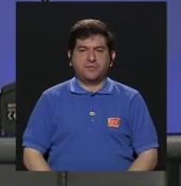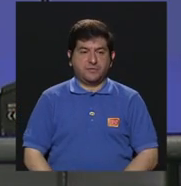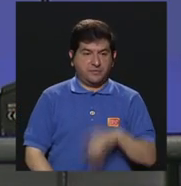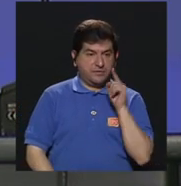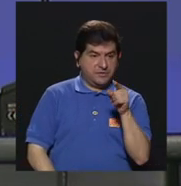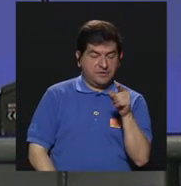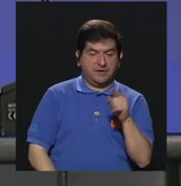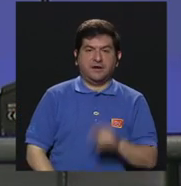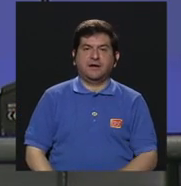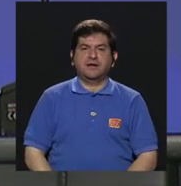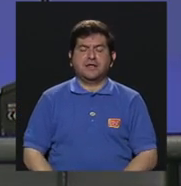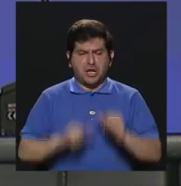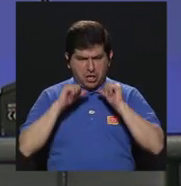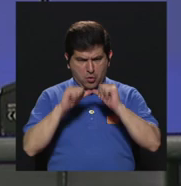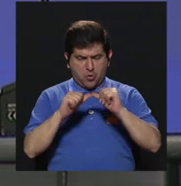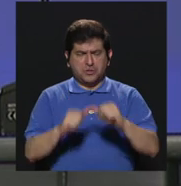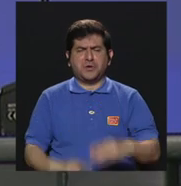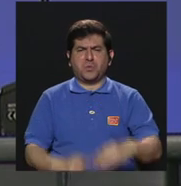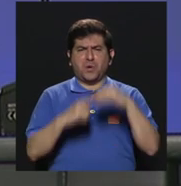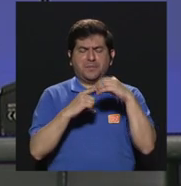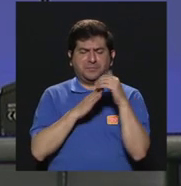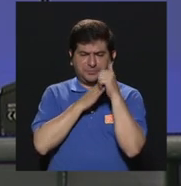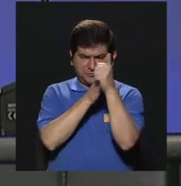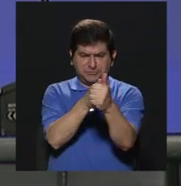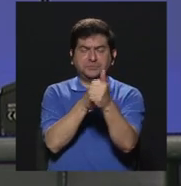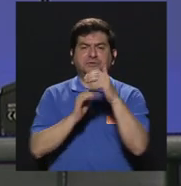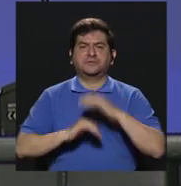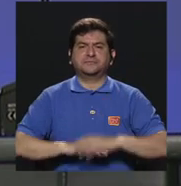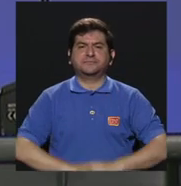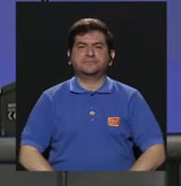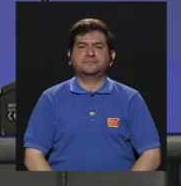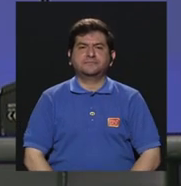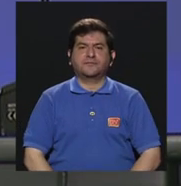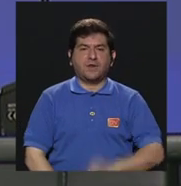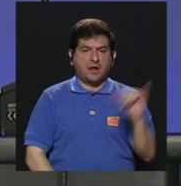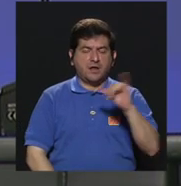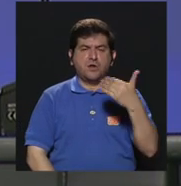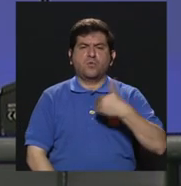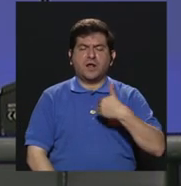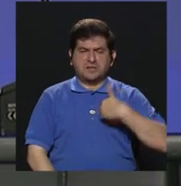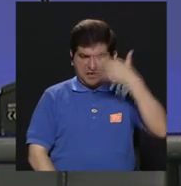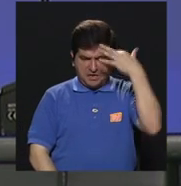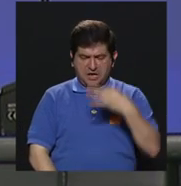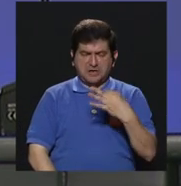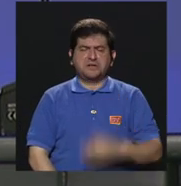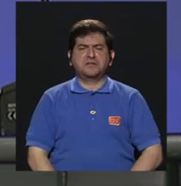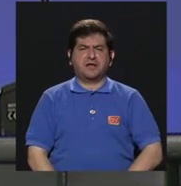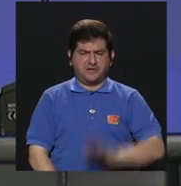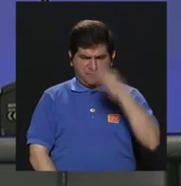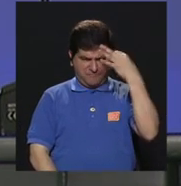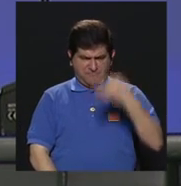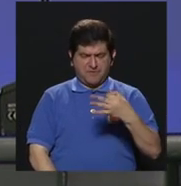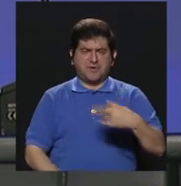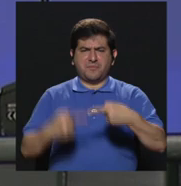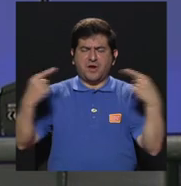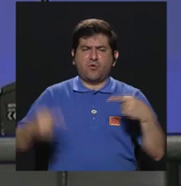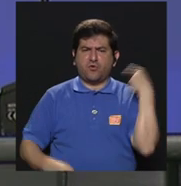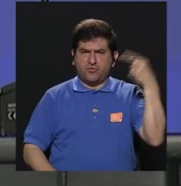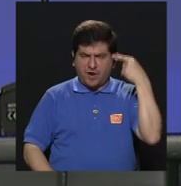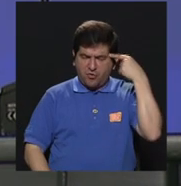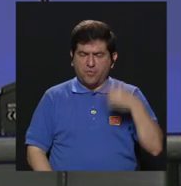cual sigue siendo su principal dirigente. Y así como tuvo una posición vertical contra la dictadura